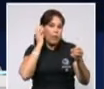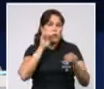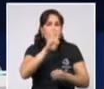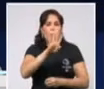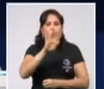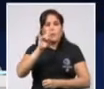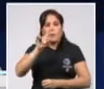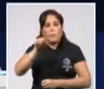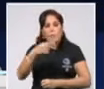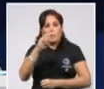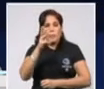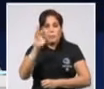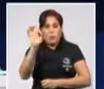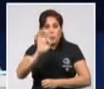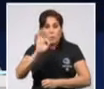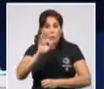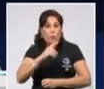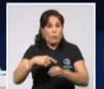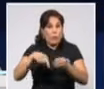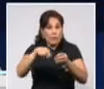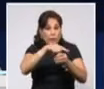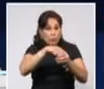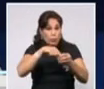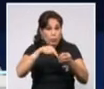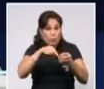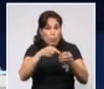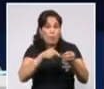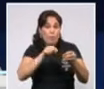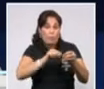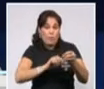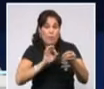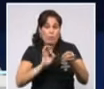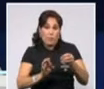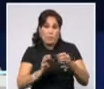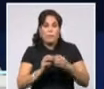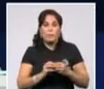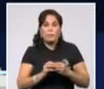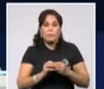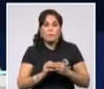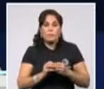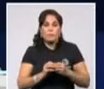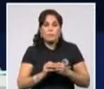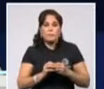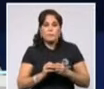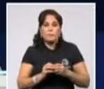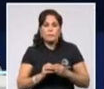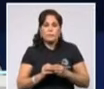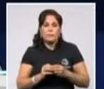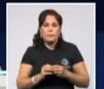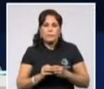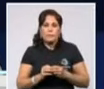49,3% de todas las personas diagnosticadas en Cuba, pues pertenecen al sexo femenino.